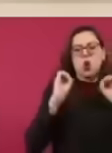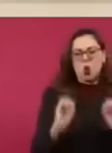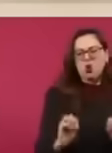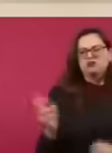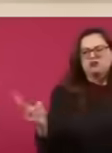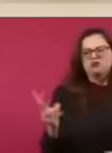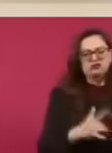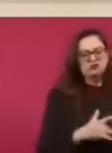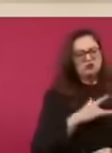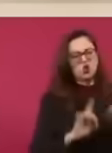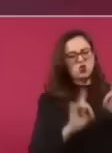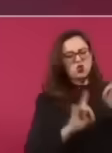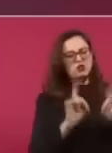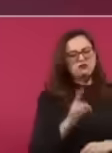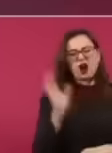sospecharan pero no le dieran importancia.